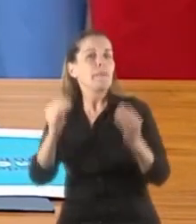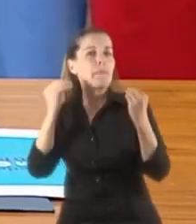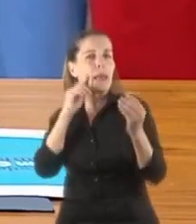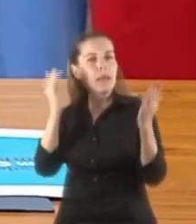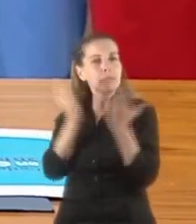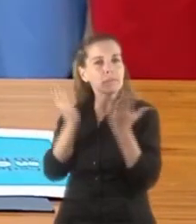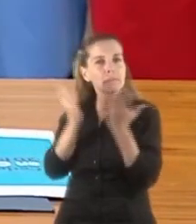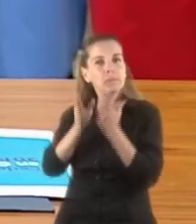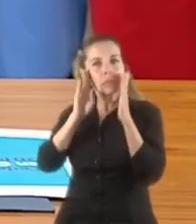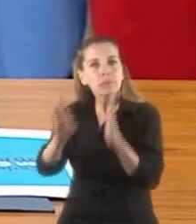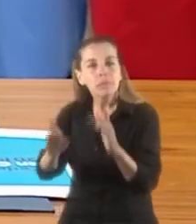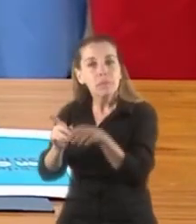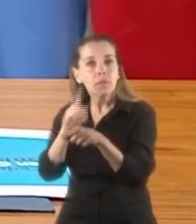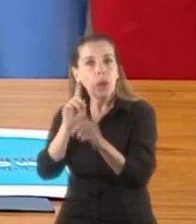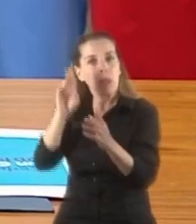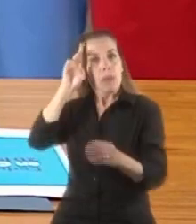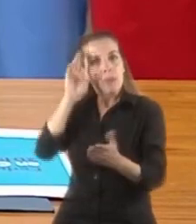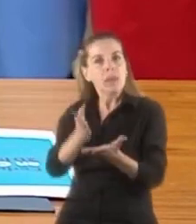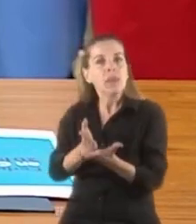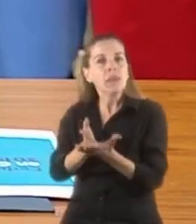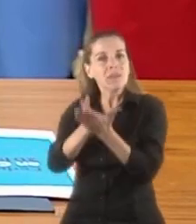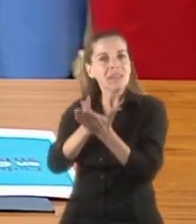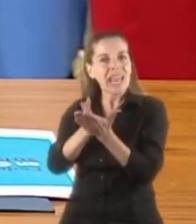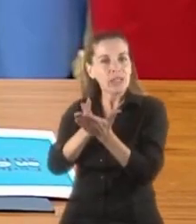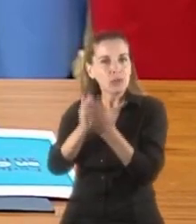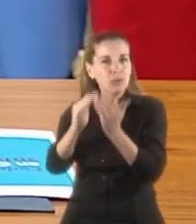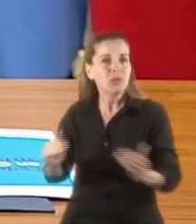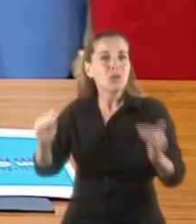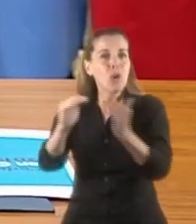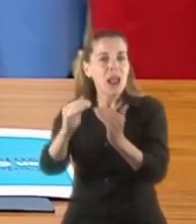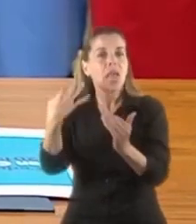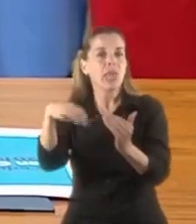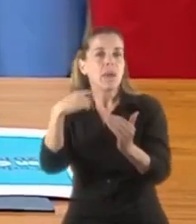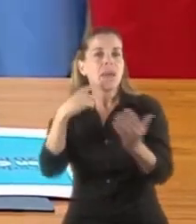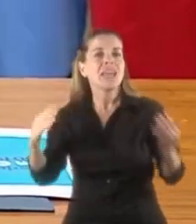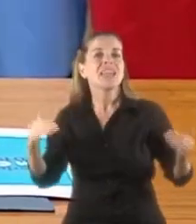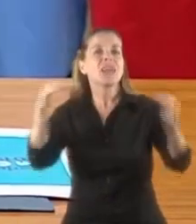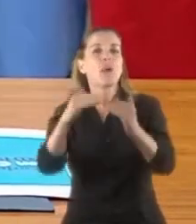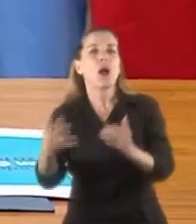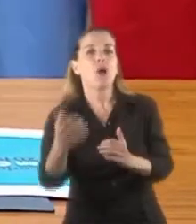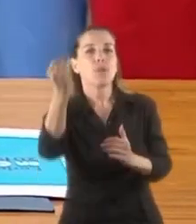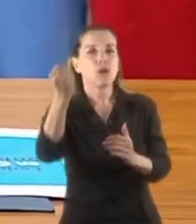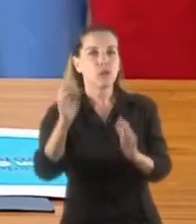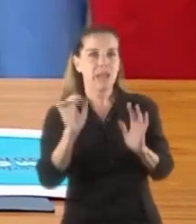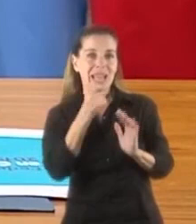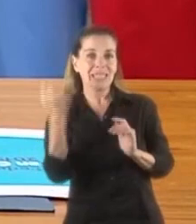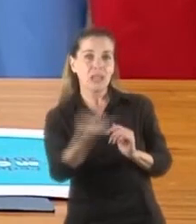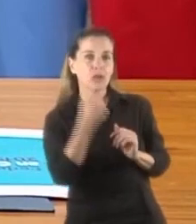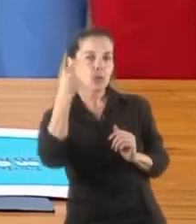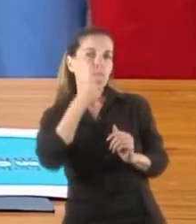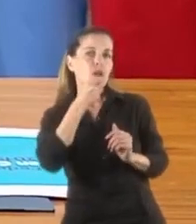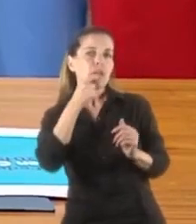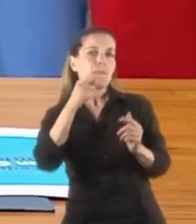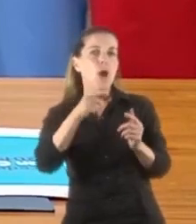tenga potencia, hace falta igualdad de oportunidades. Y si nosotros le damos al norte